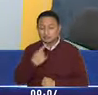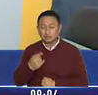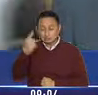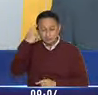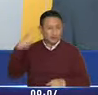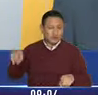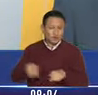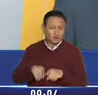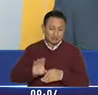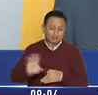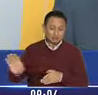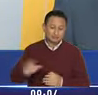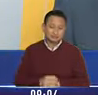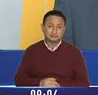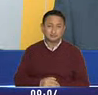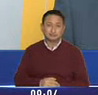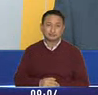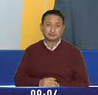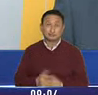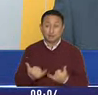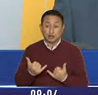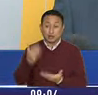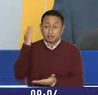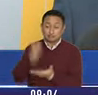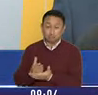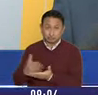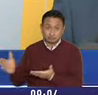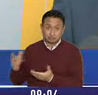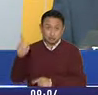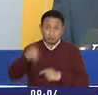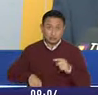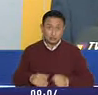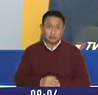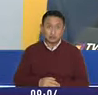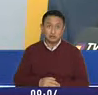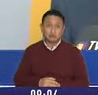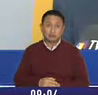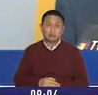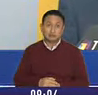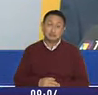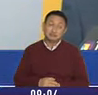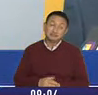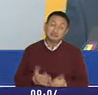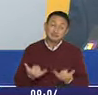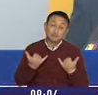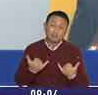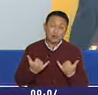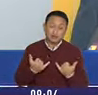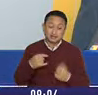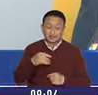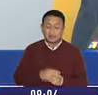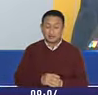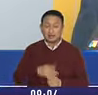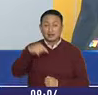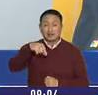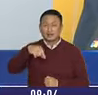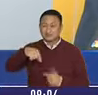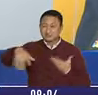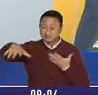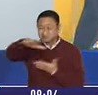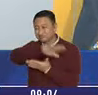Y echar abajo la posesión ya no es posible o no. Vea, en este mundo de